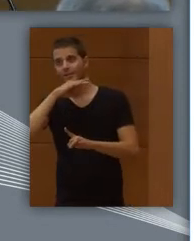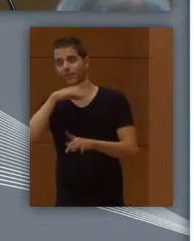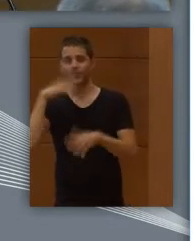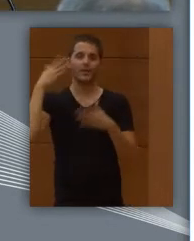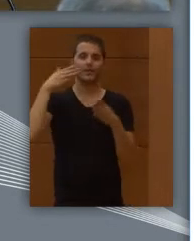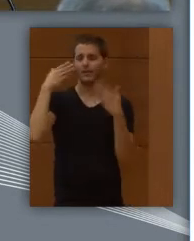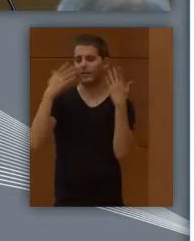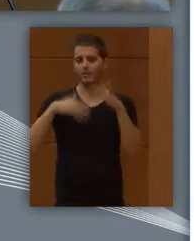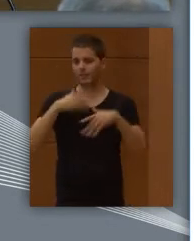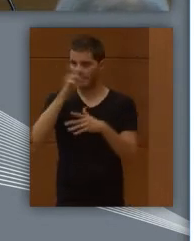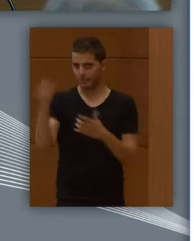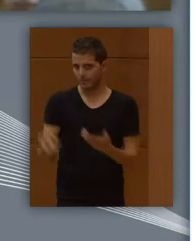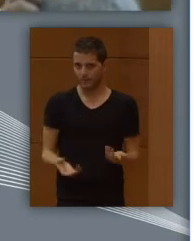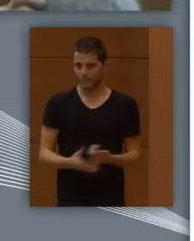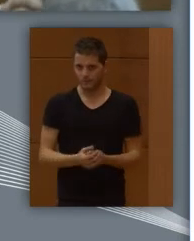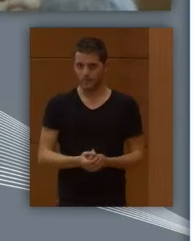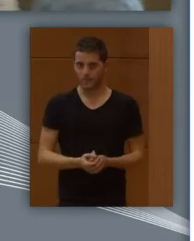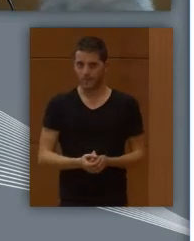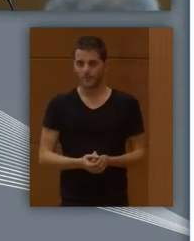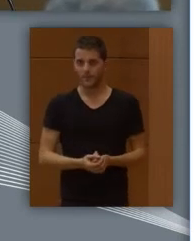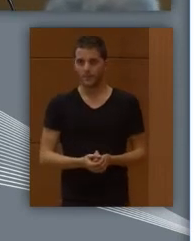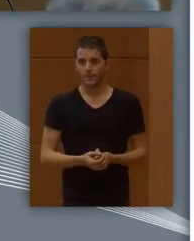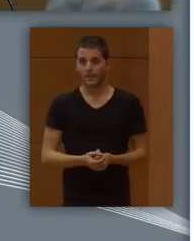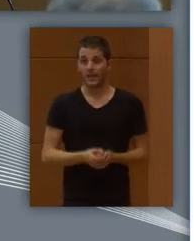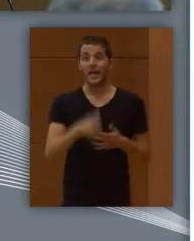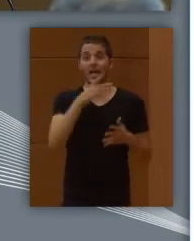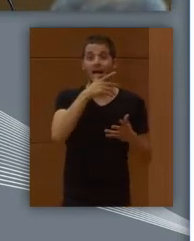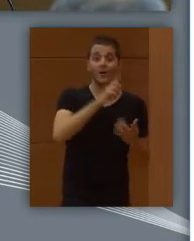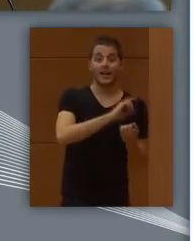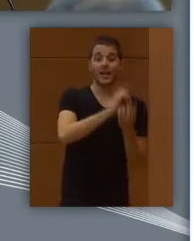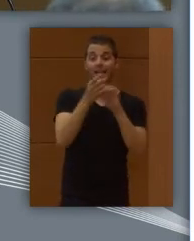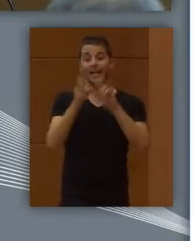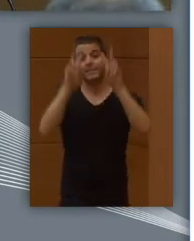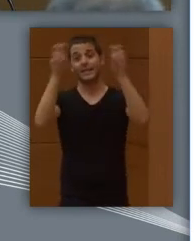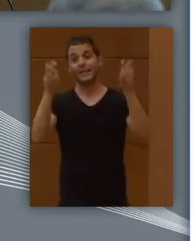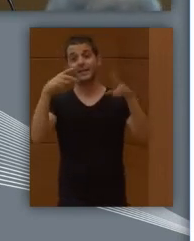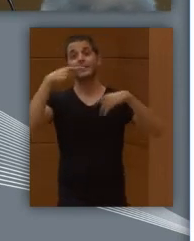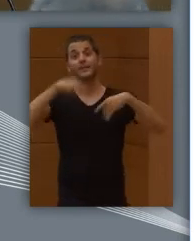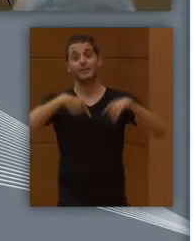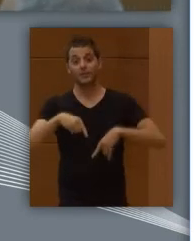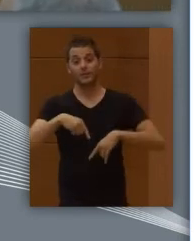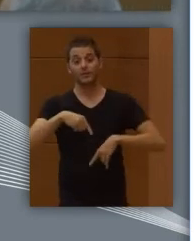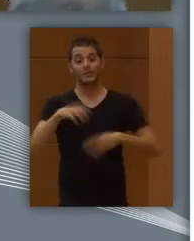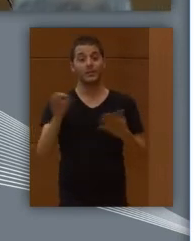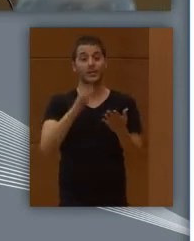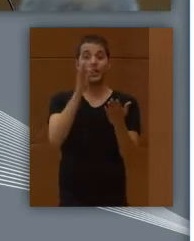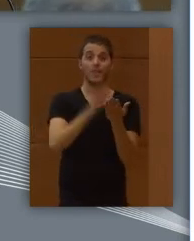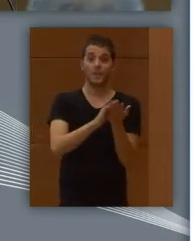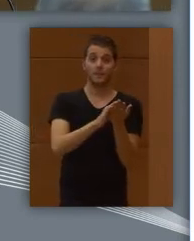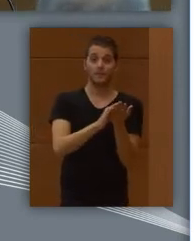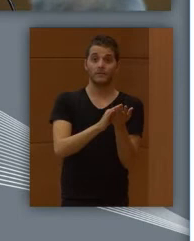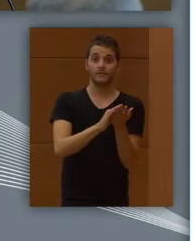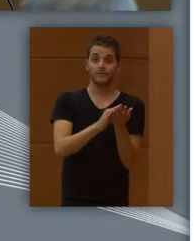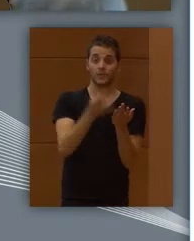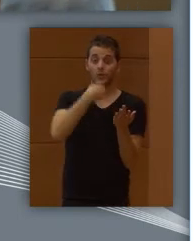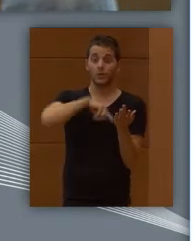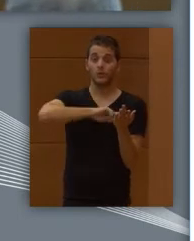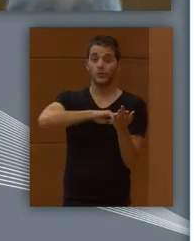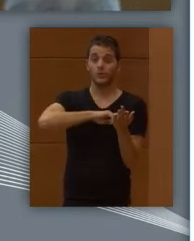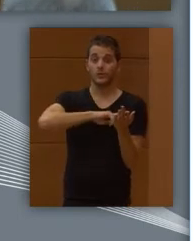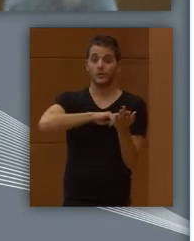¿no? Llevándolo al transporte, cada vez más en nuestras ciudades